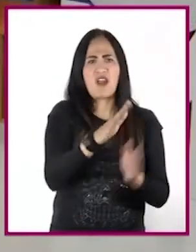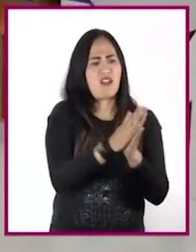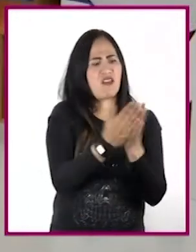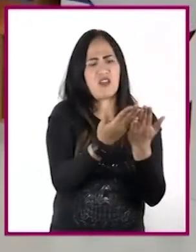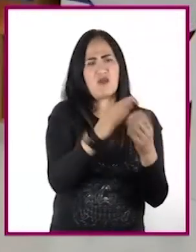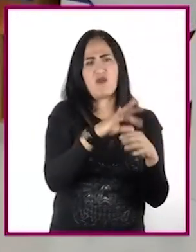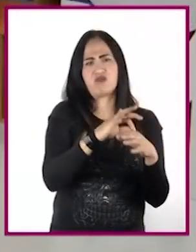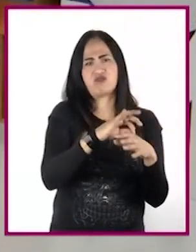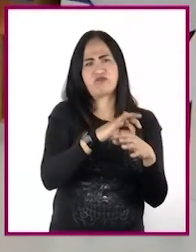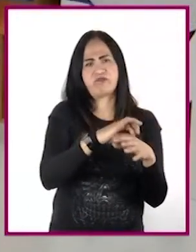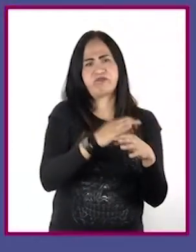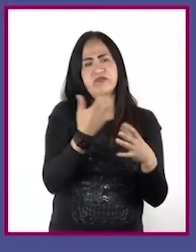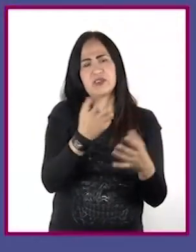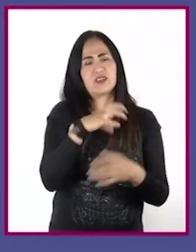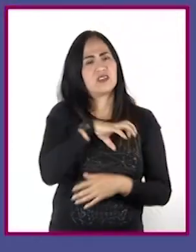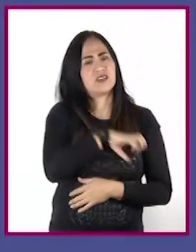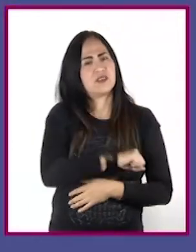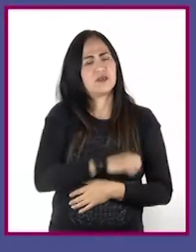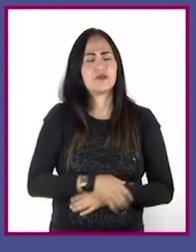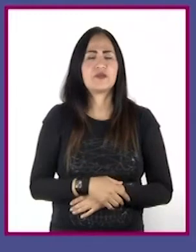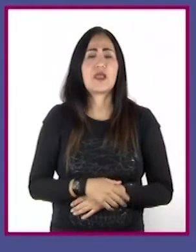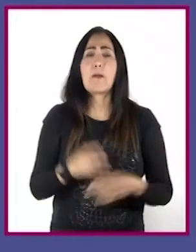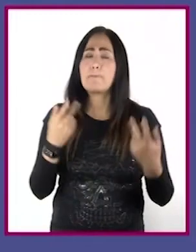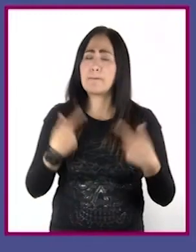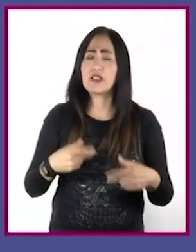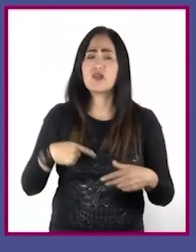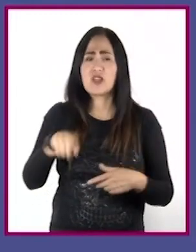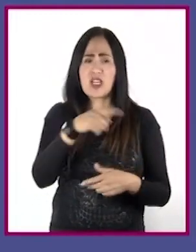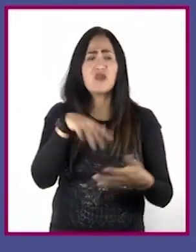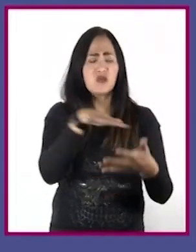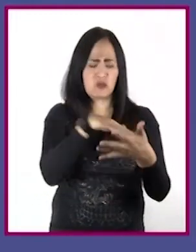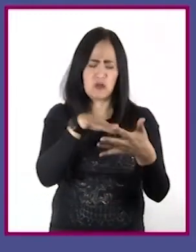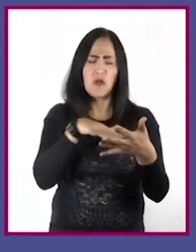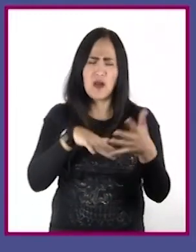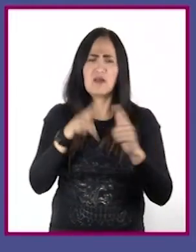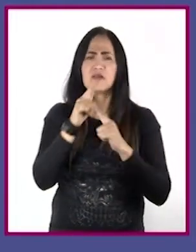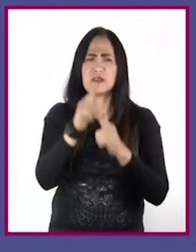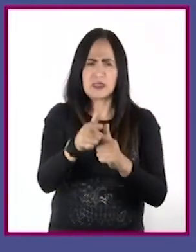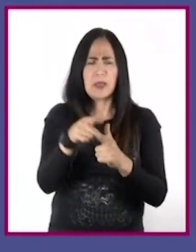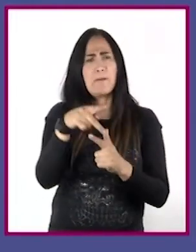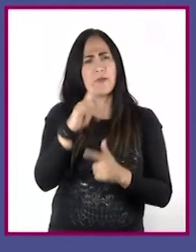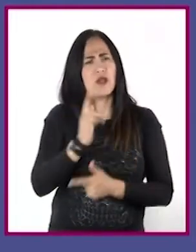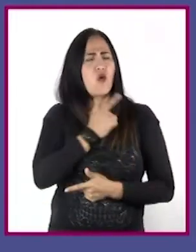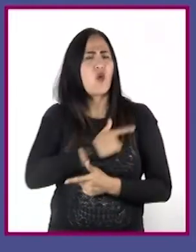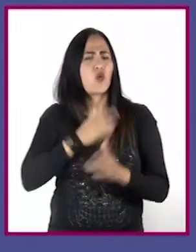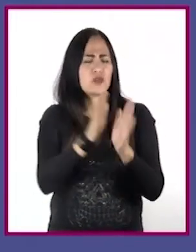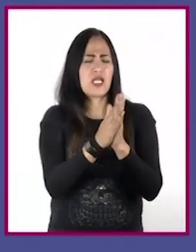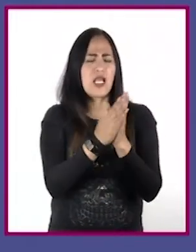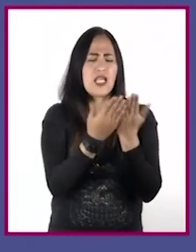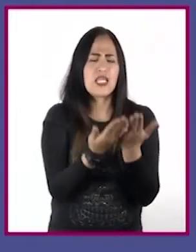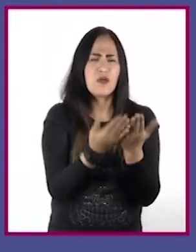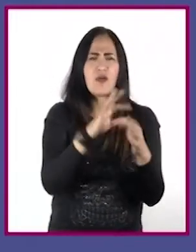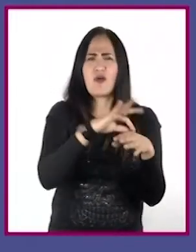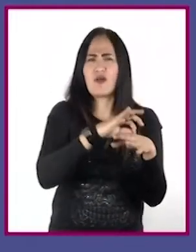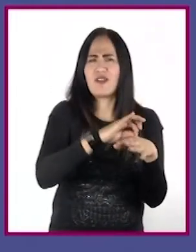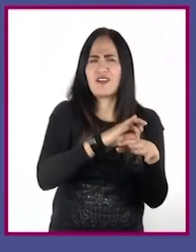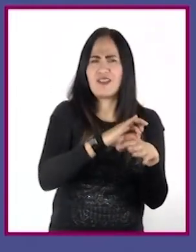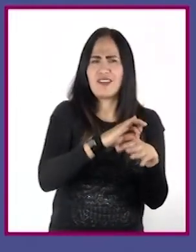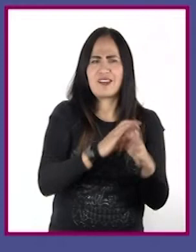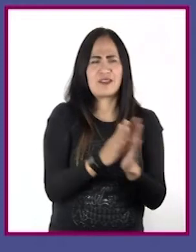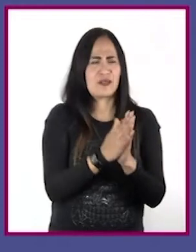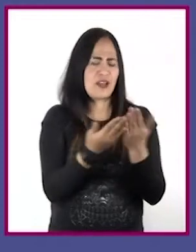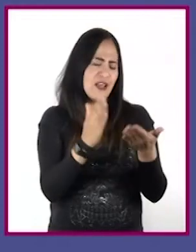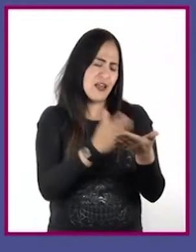clásicos. Escucha. La gente sigue leyendo y prefiere el libro físico porque además de dar una